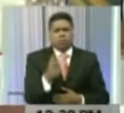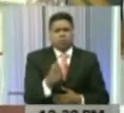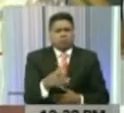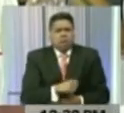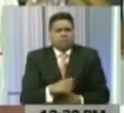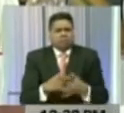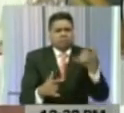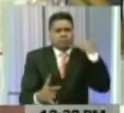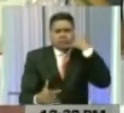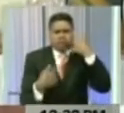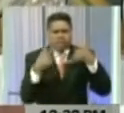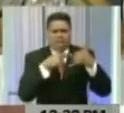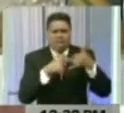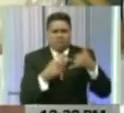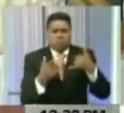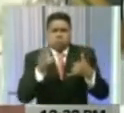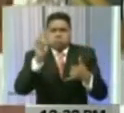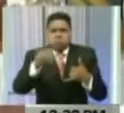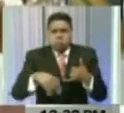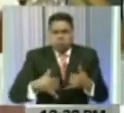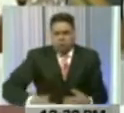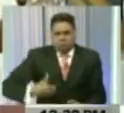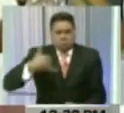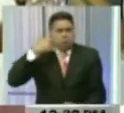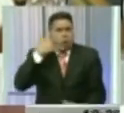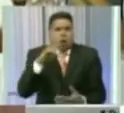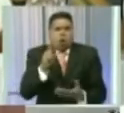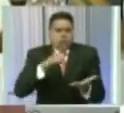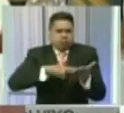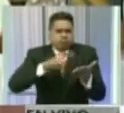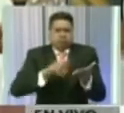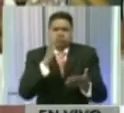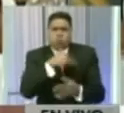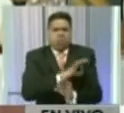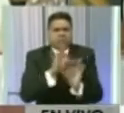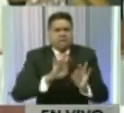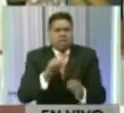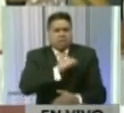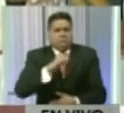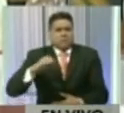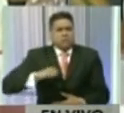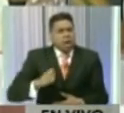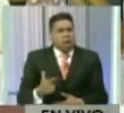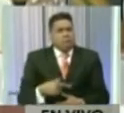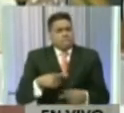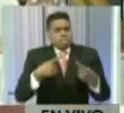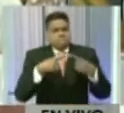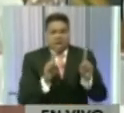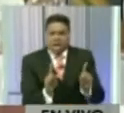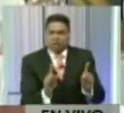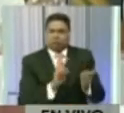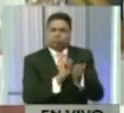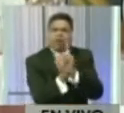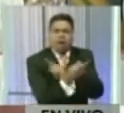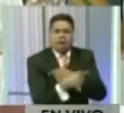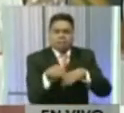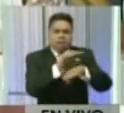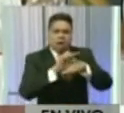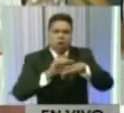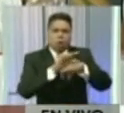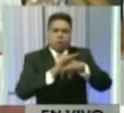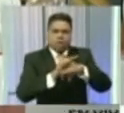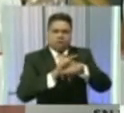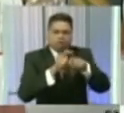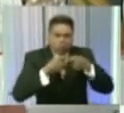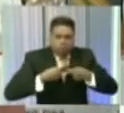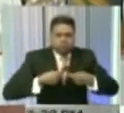hubiese llegado, porque la inversión nunca se iba a recuperar si lo hace el privado. Pero si lo hace el Estado, a nosotros no nos importa la ganancia. Es una